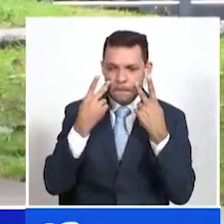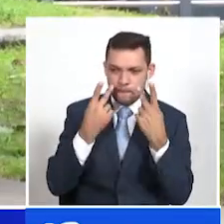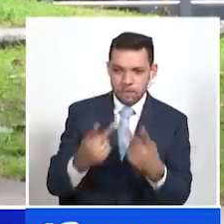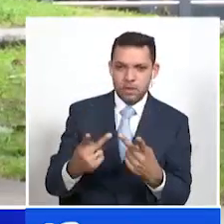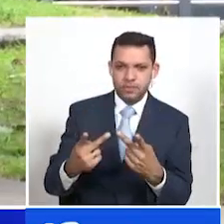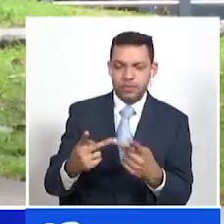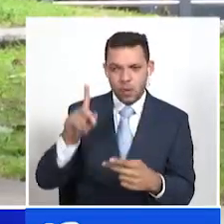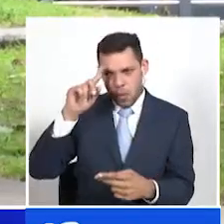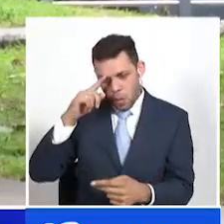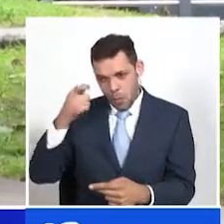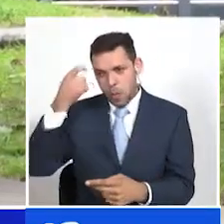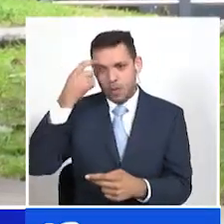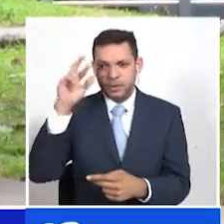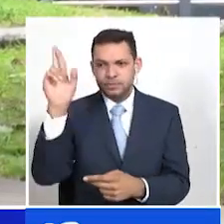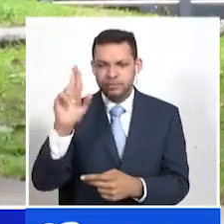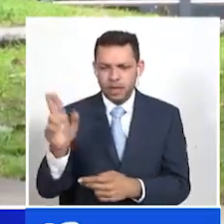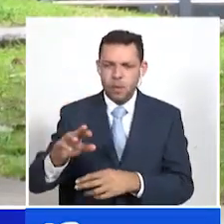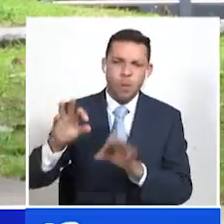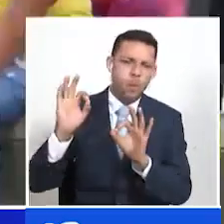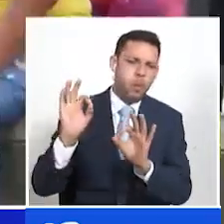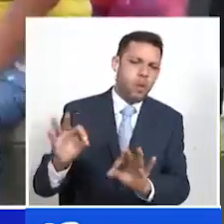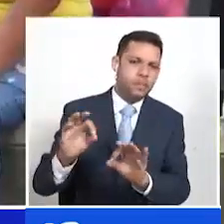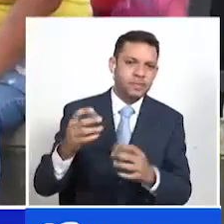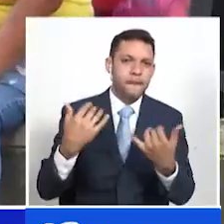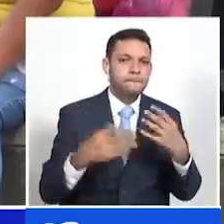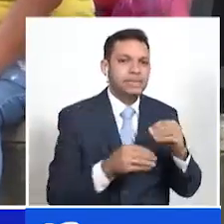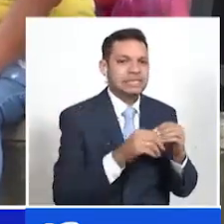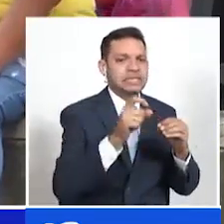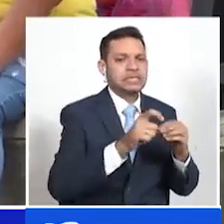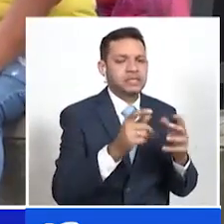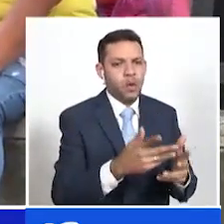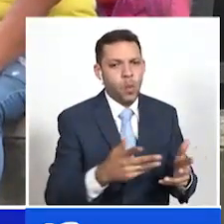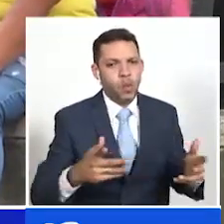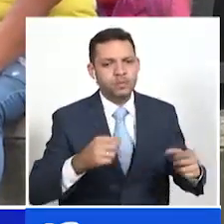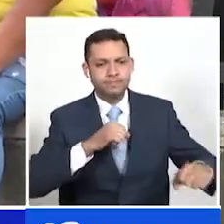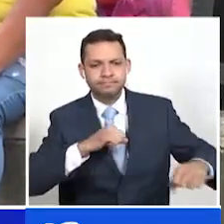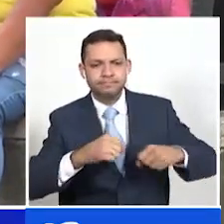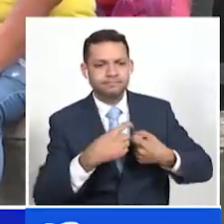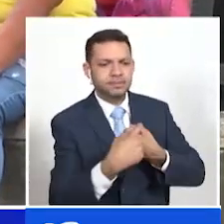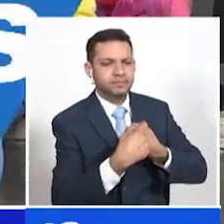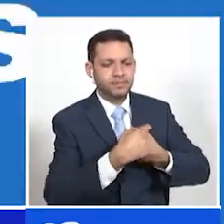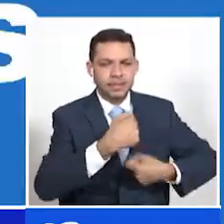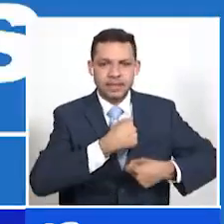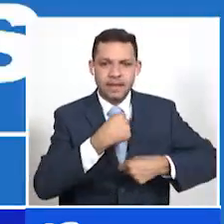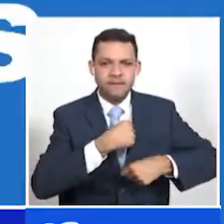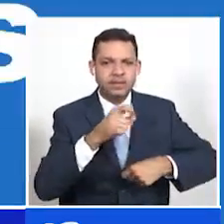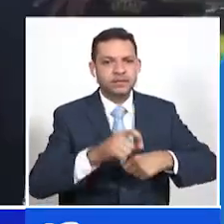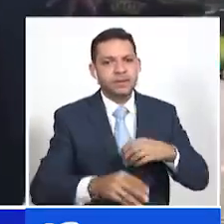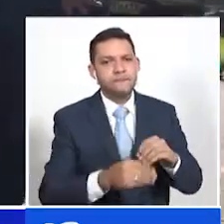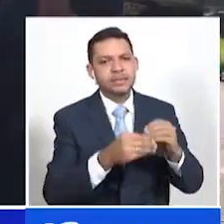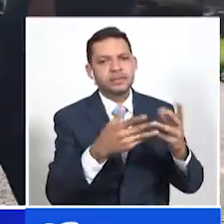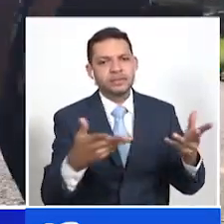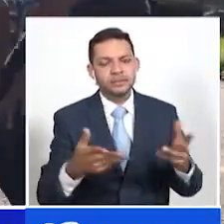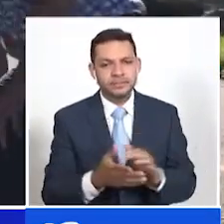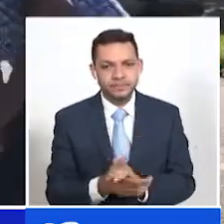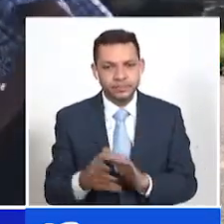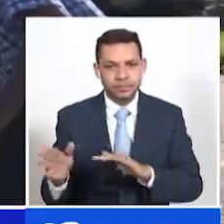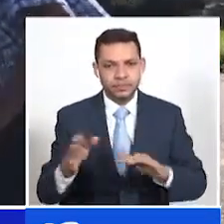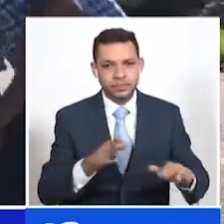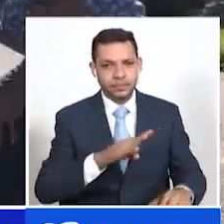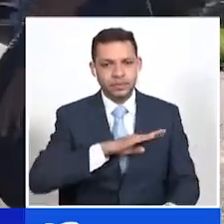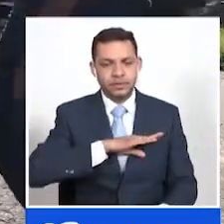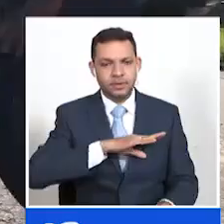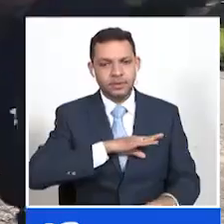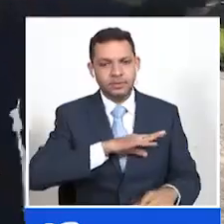entrever que la seguridad y el empleo son los principales retos que enfrentan los alcaldes de las ciudades capitales del país. El alcalde de